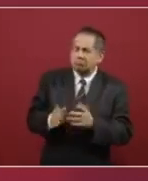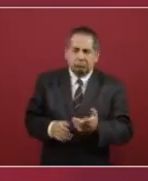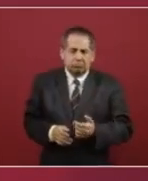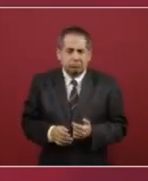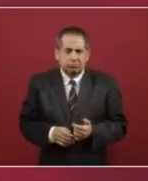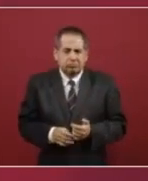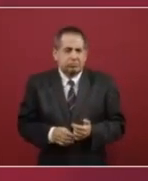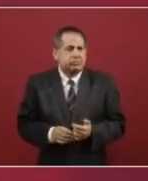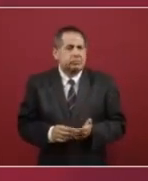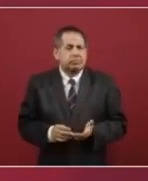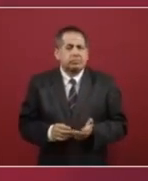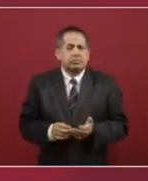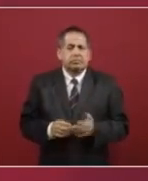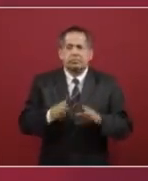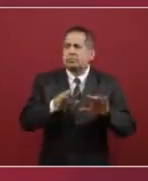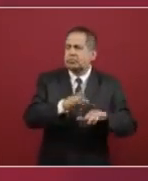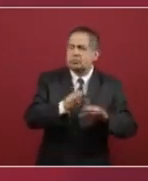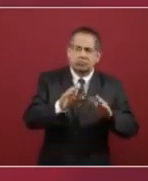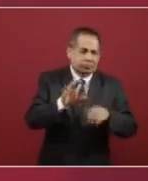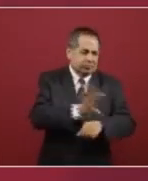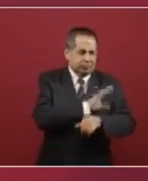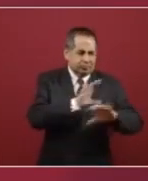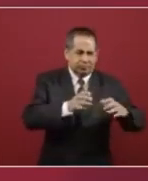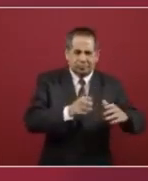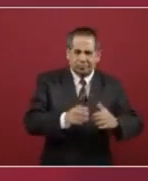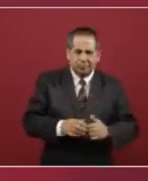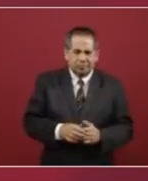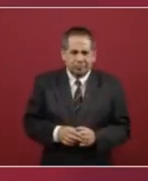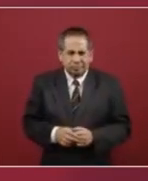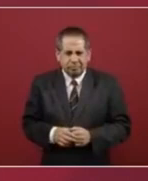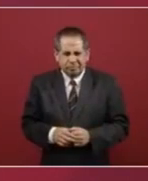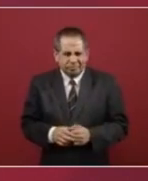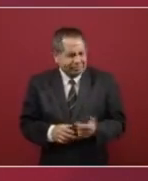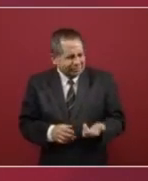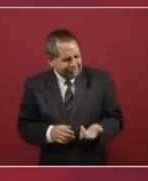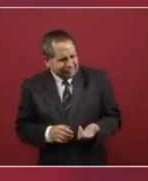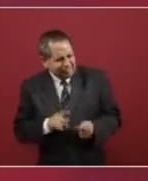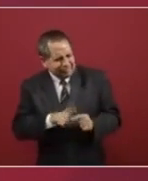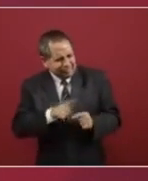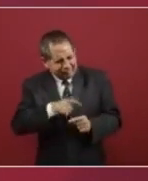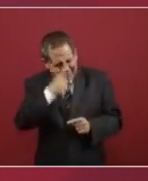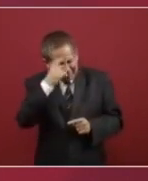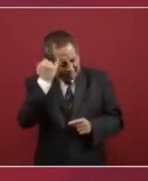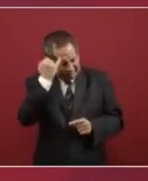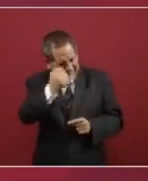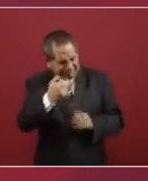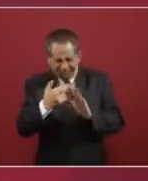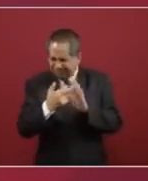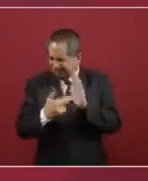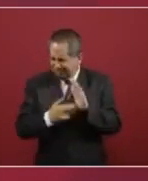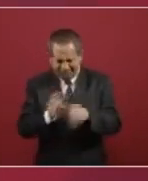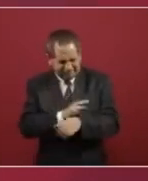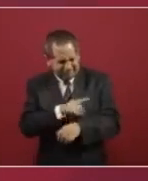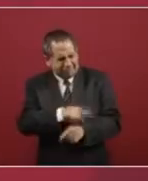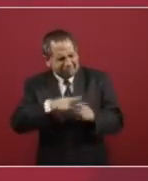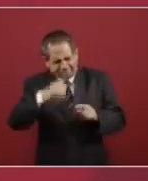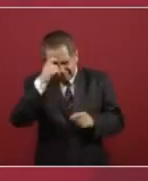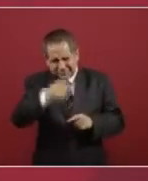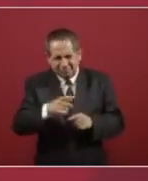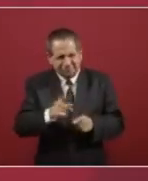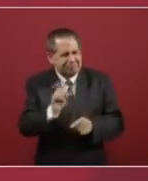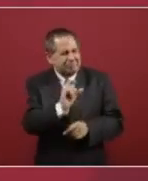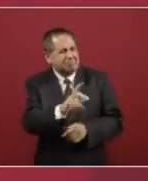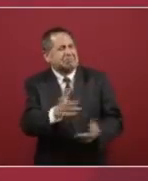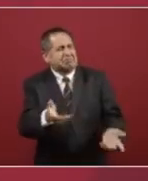en el sector energético. ¿De dónde vino eso de la regulación del sector energético? ¿Desde